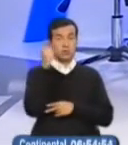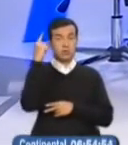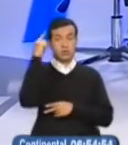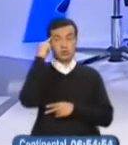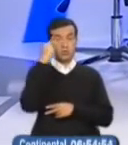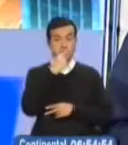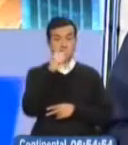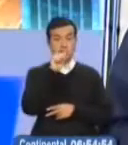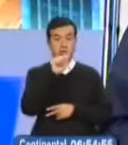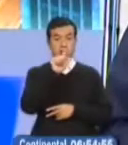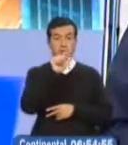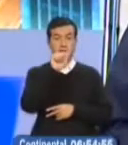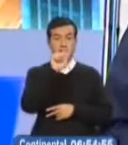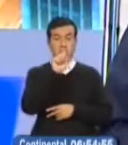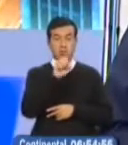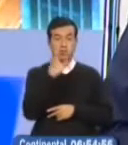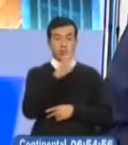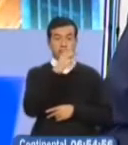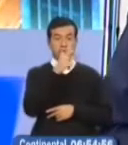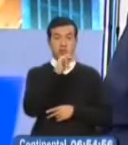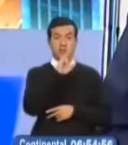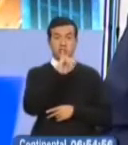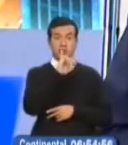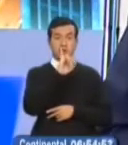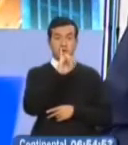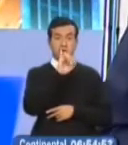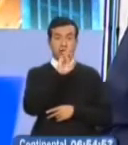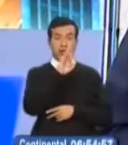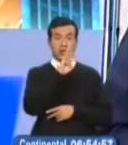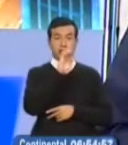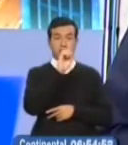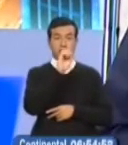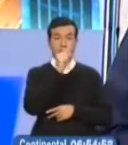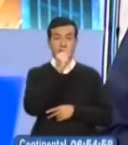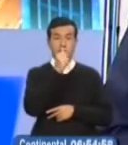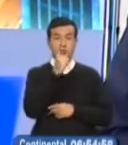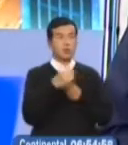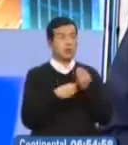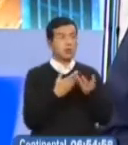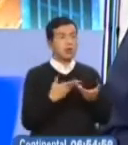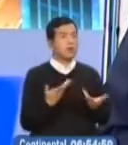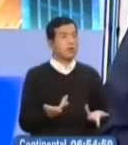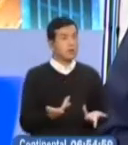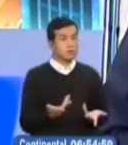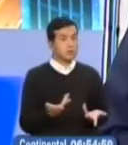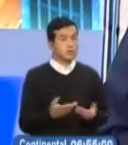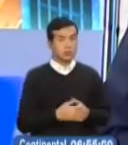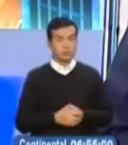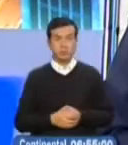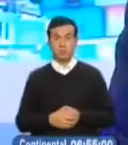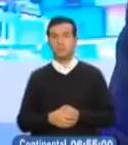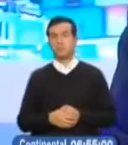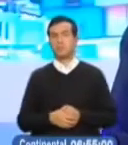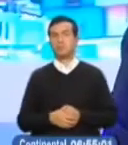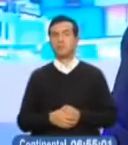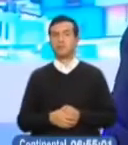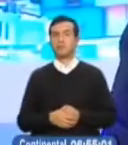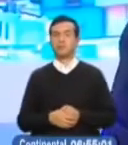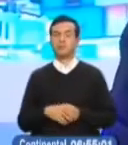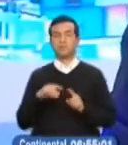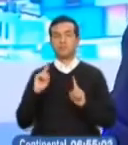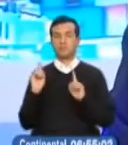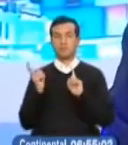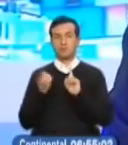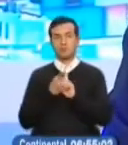de la Nación, Galo Chiriboga. ¿Qué va a hacer el Servicio de Renta Internos ante esta información que ha sido pública? Bueno,